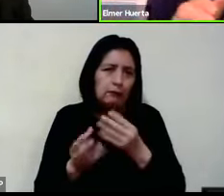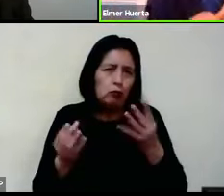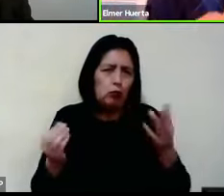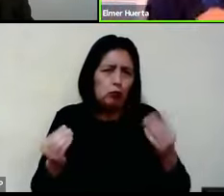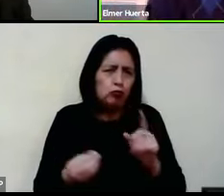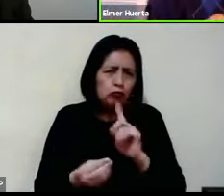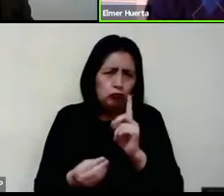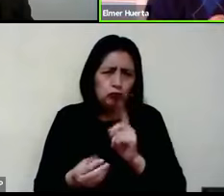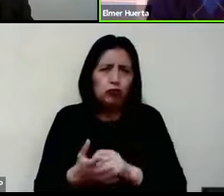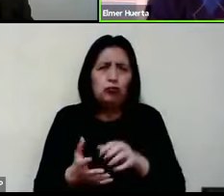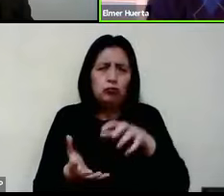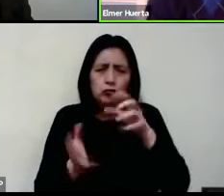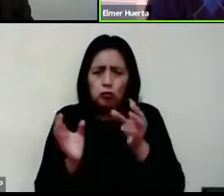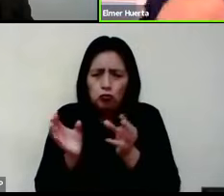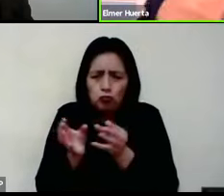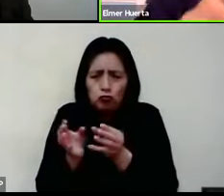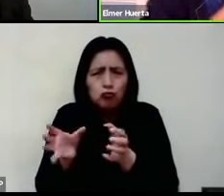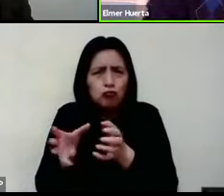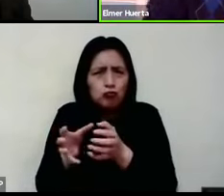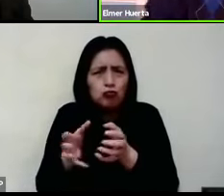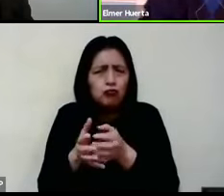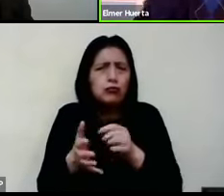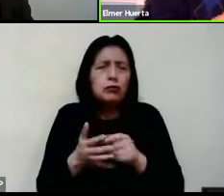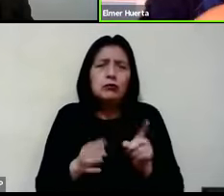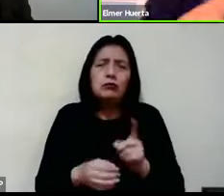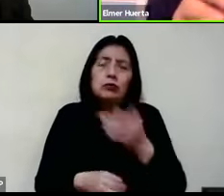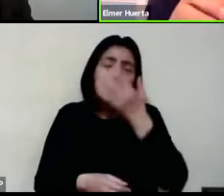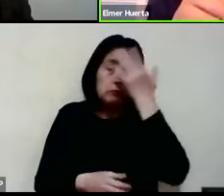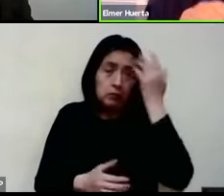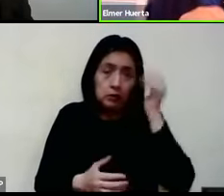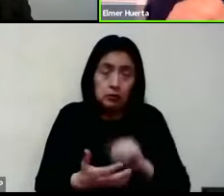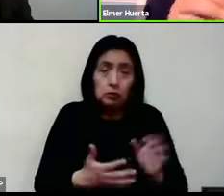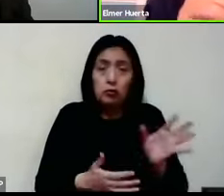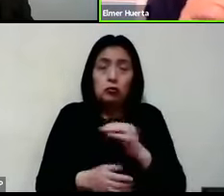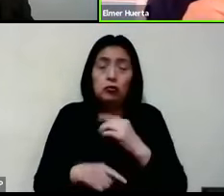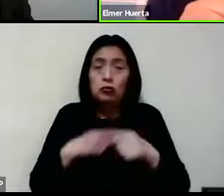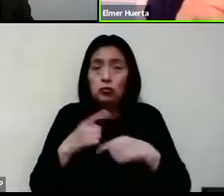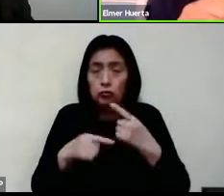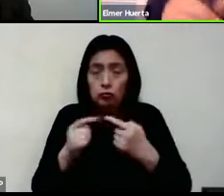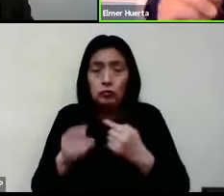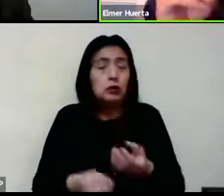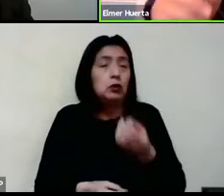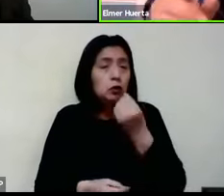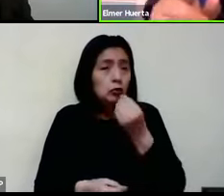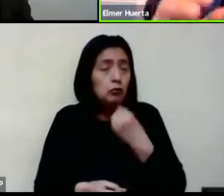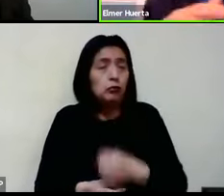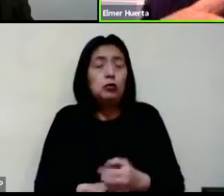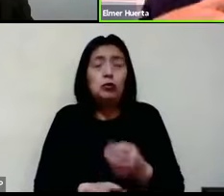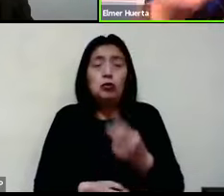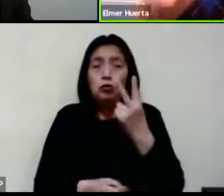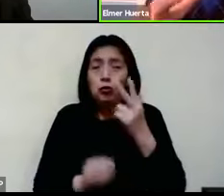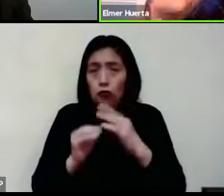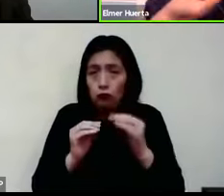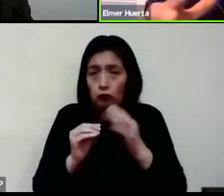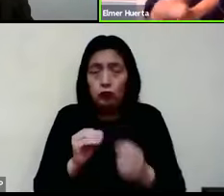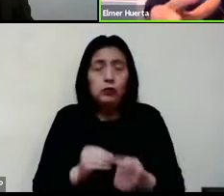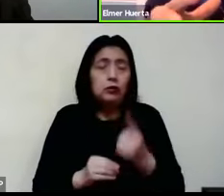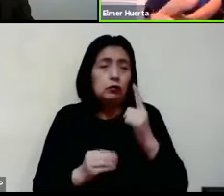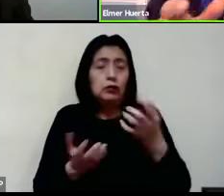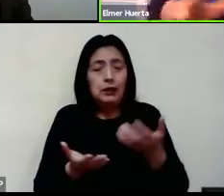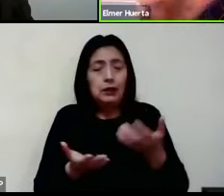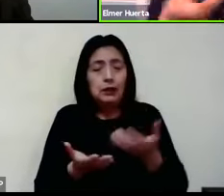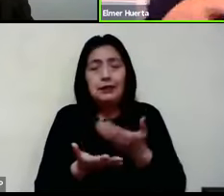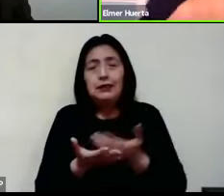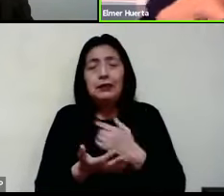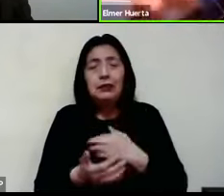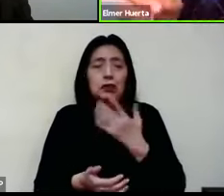que comer pequeñas porciones y no hay que olvidarse de que todos los días hay que comer por lo menos 2 frutas y una ensalada de